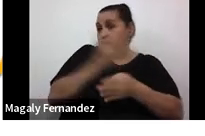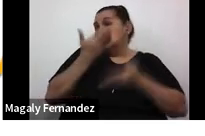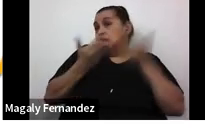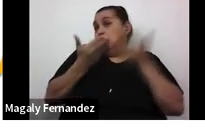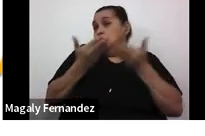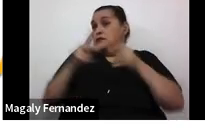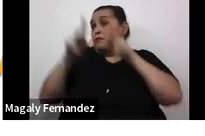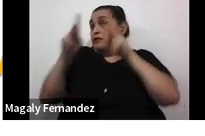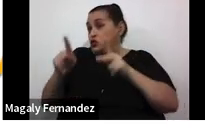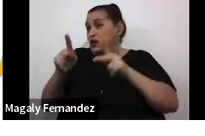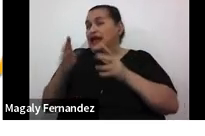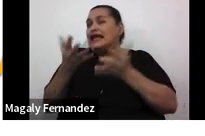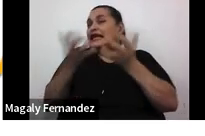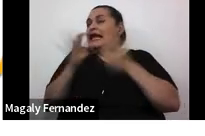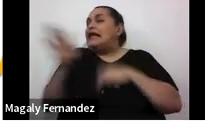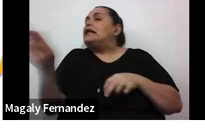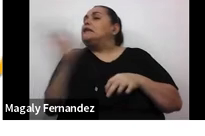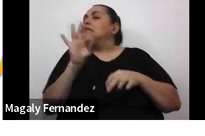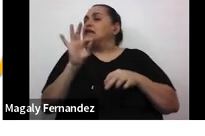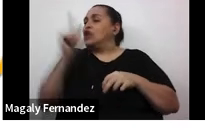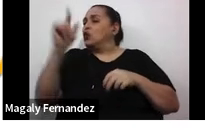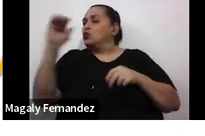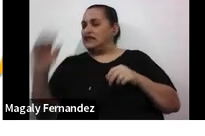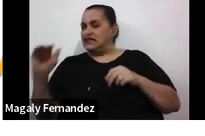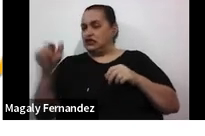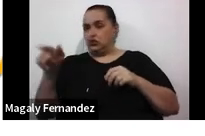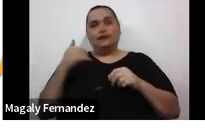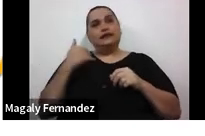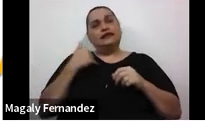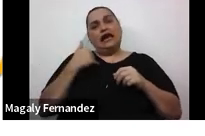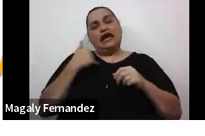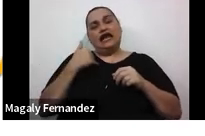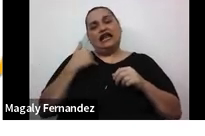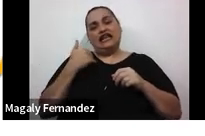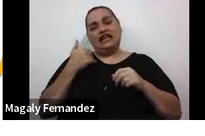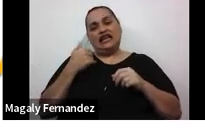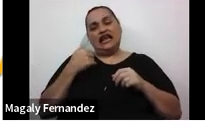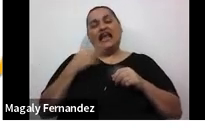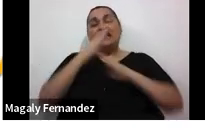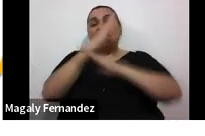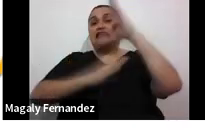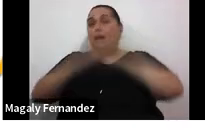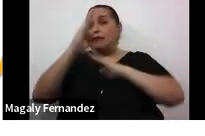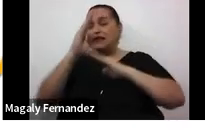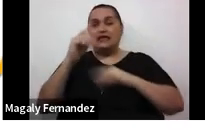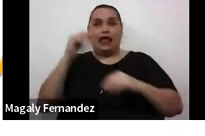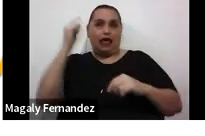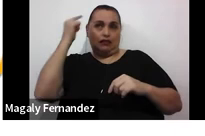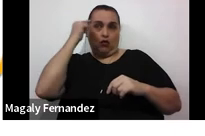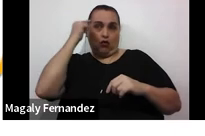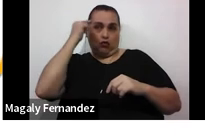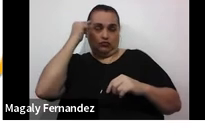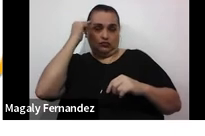queremos invitar al cumpleaños a un niño que tiene discapacidad motora de origen cerebral lo que antes